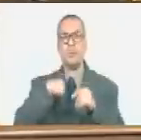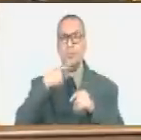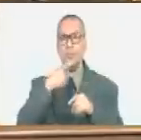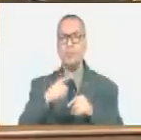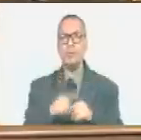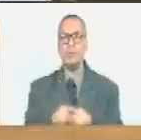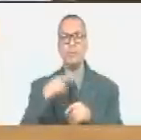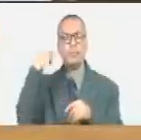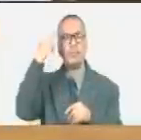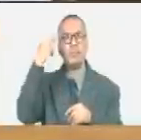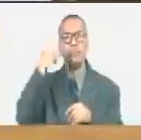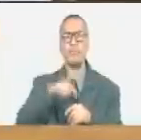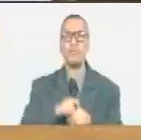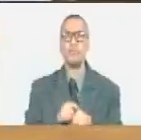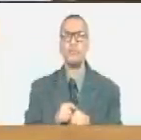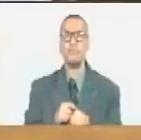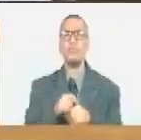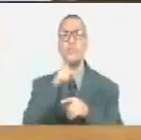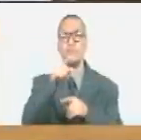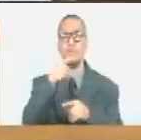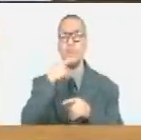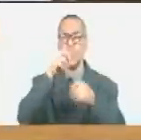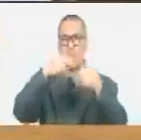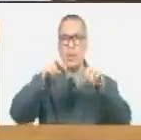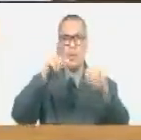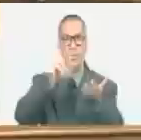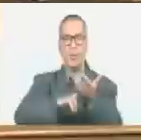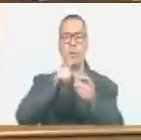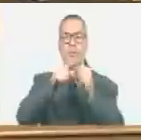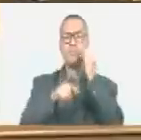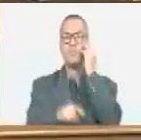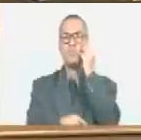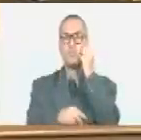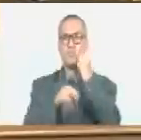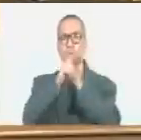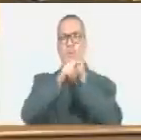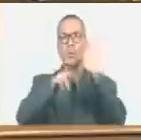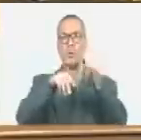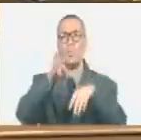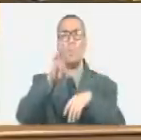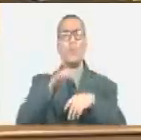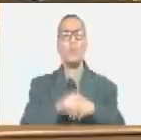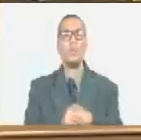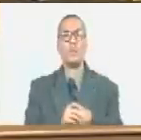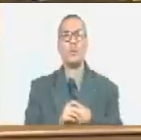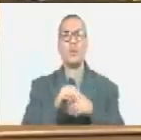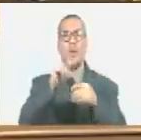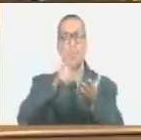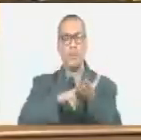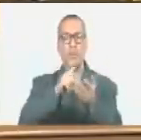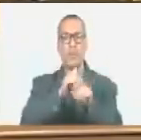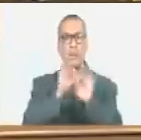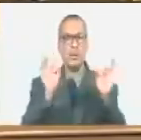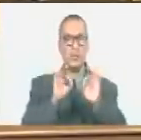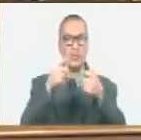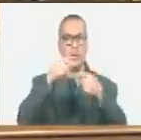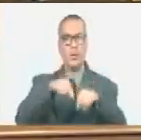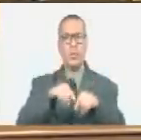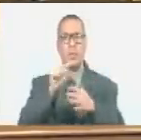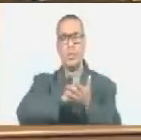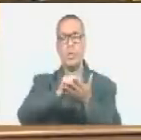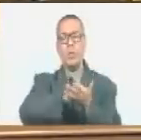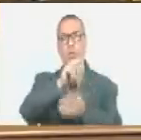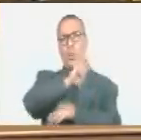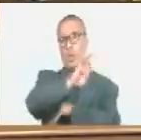presidente. En consideración. Aprobado el epígrafe. Siguiente. 84. Se propone aprobar sin modificaciones el contenido del